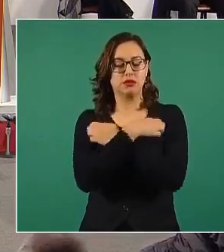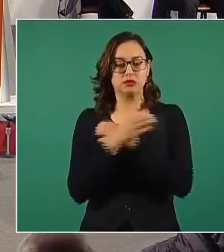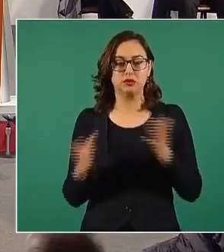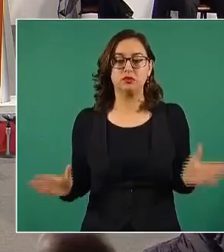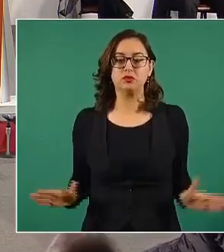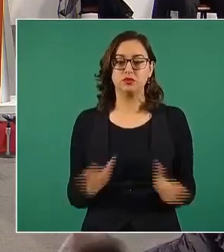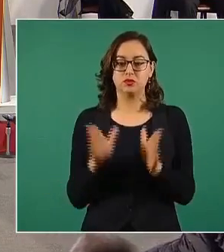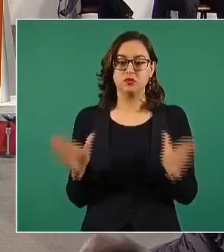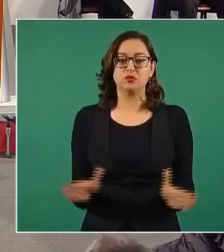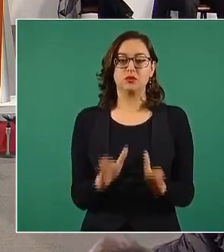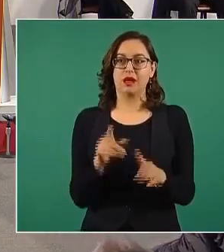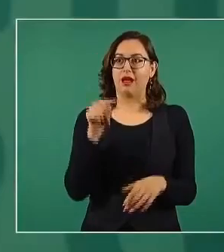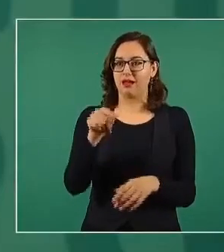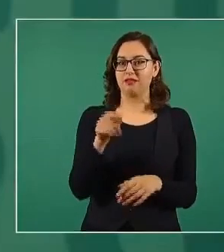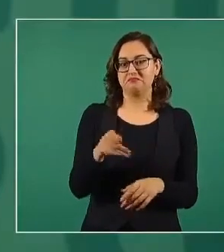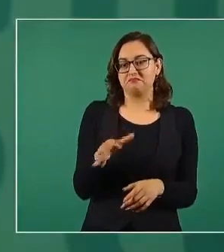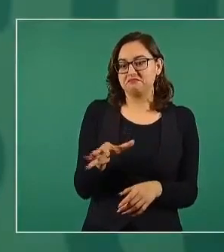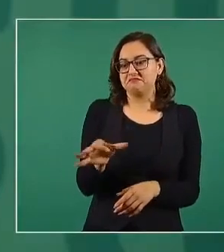espacio más abierto.